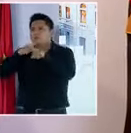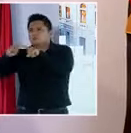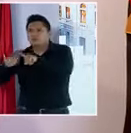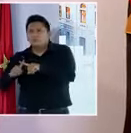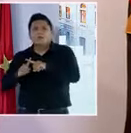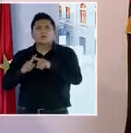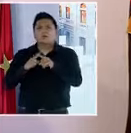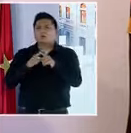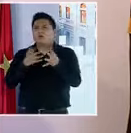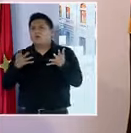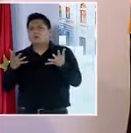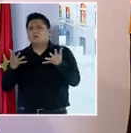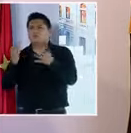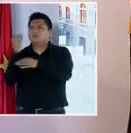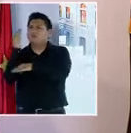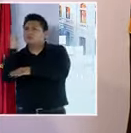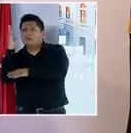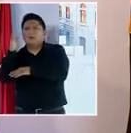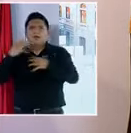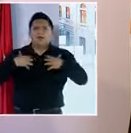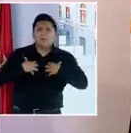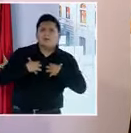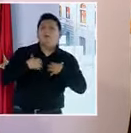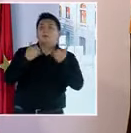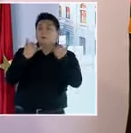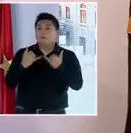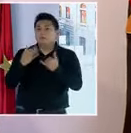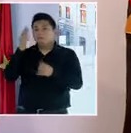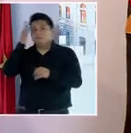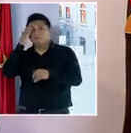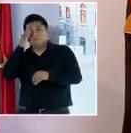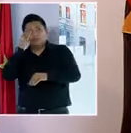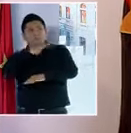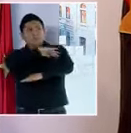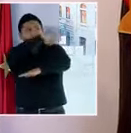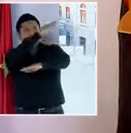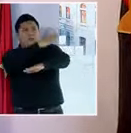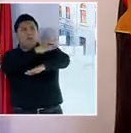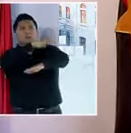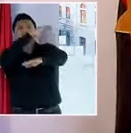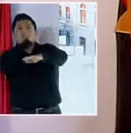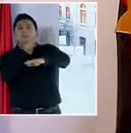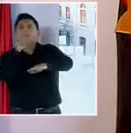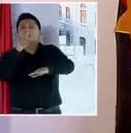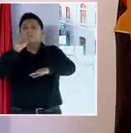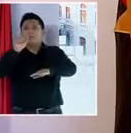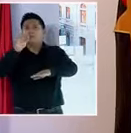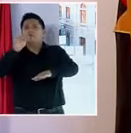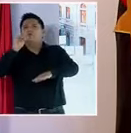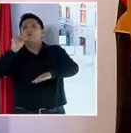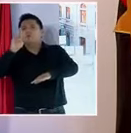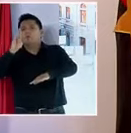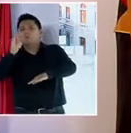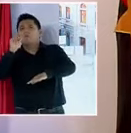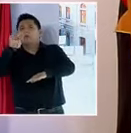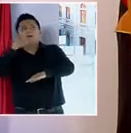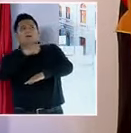nuestro país. Somos el páramo de Santurbán, Almorzadero. Representamos